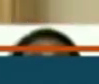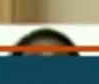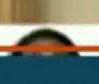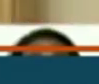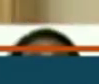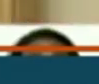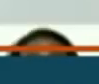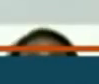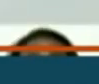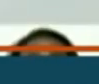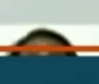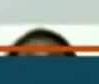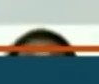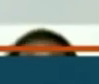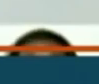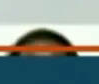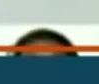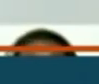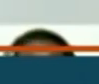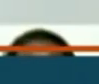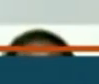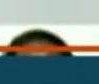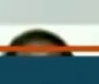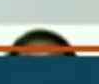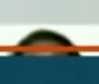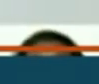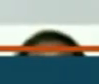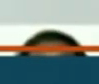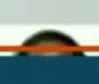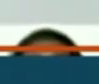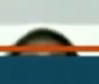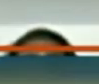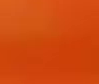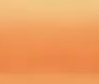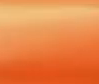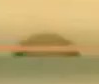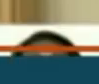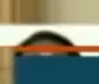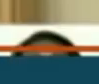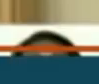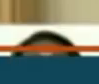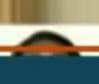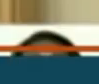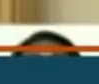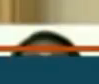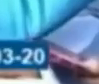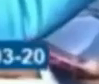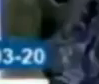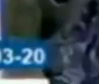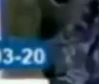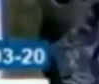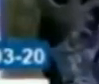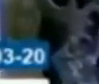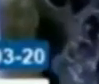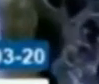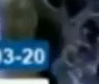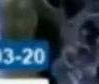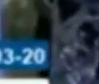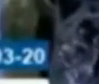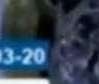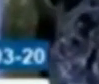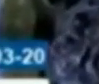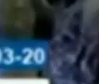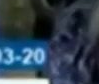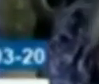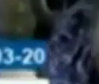que hay apenas 205 camas de cuidados intensivos, de las cuales, la mitad se concentra en